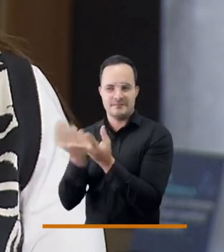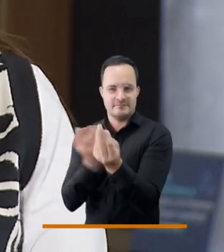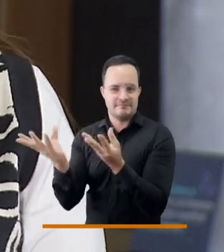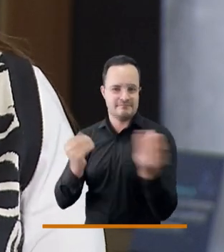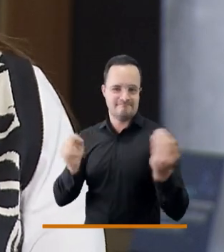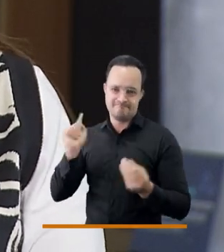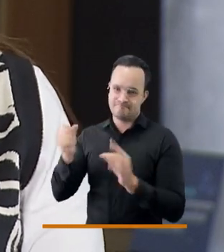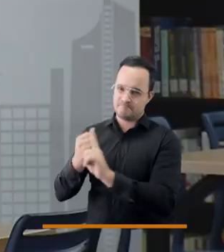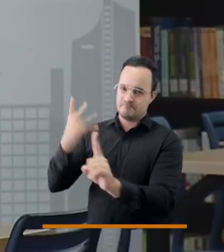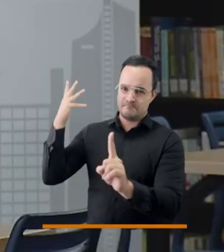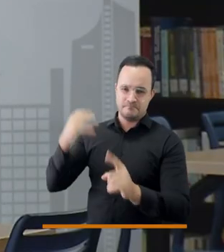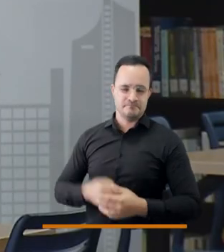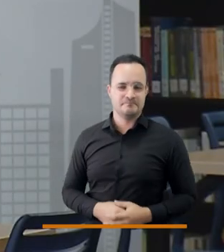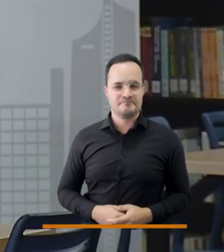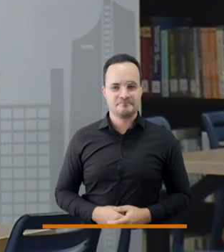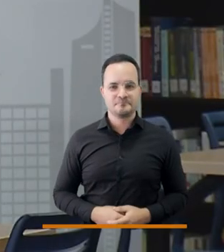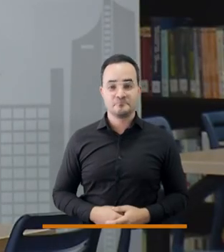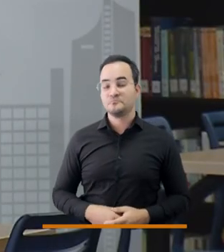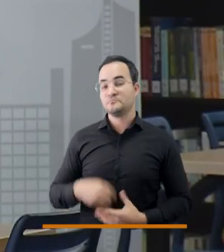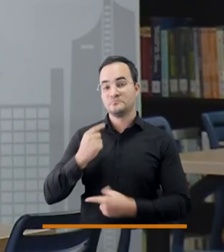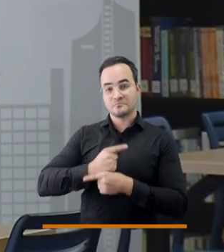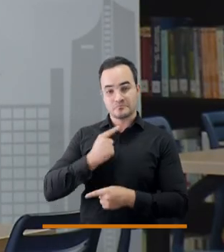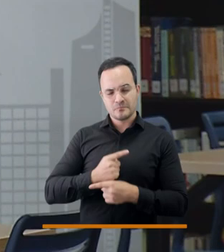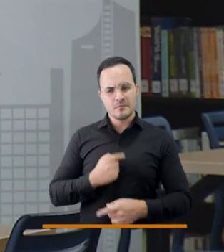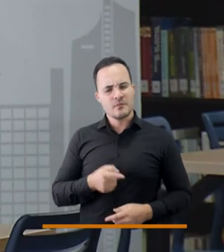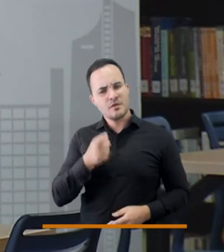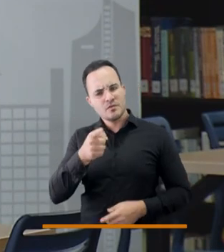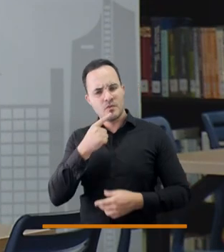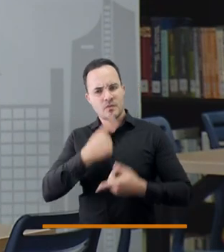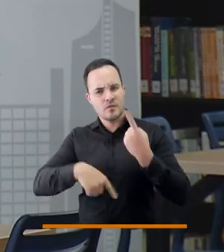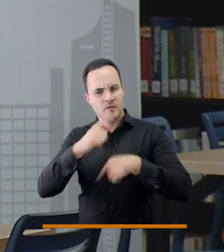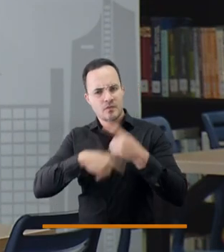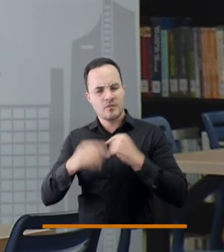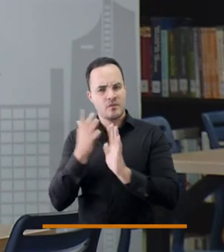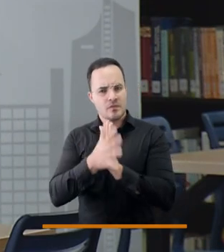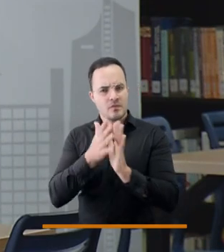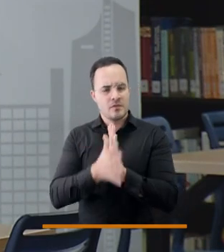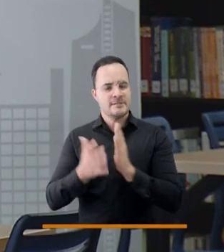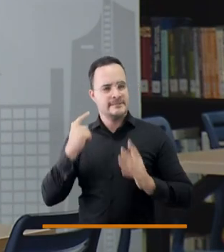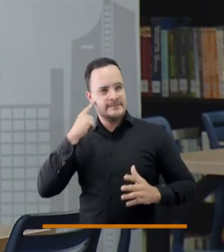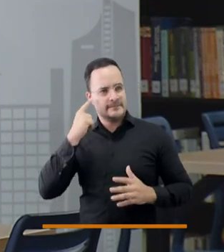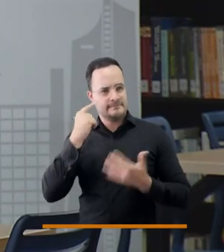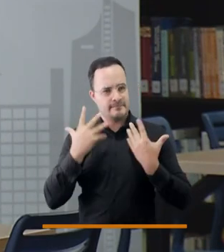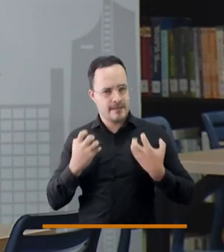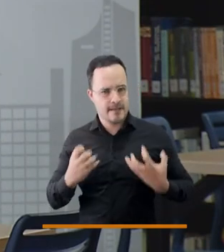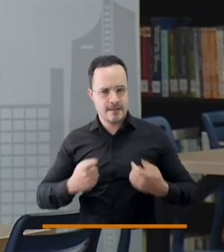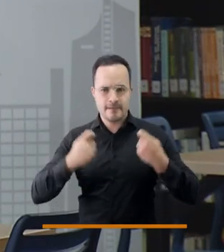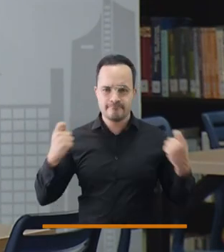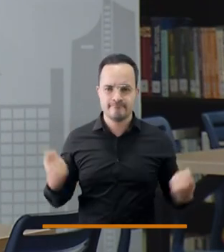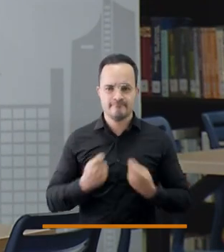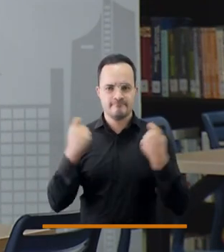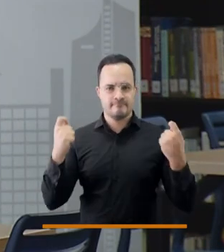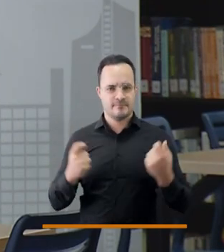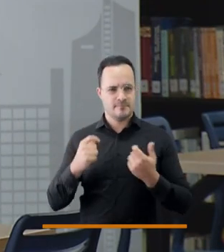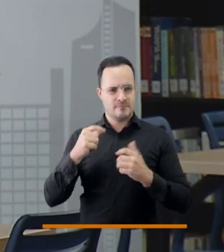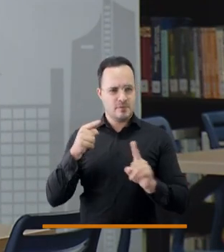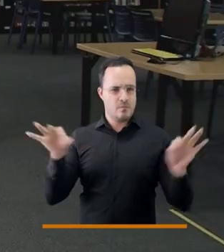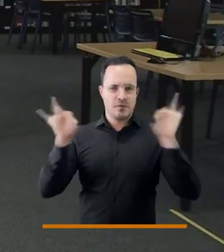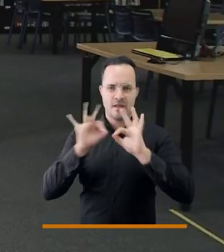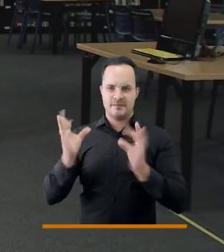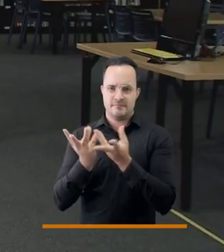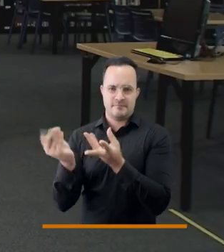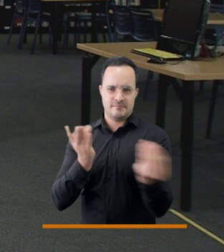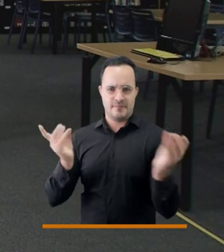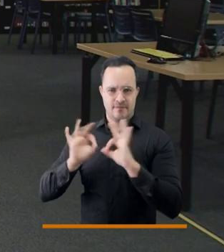ser. Concejal, hoy usted, además de ser la anfitriona de este programa, también ha